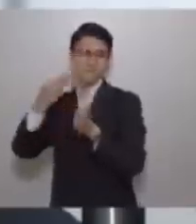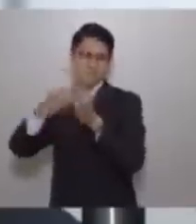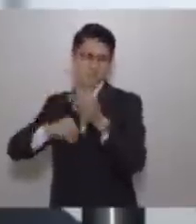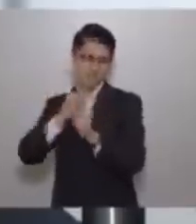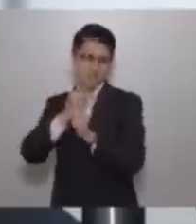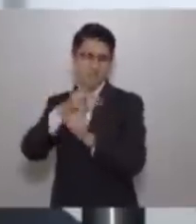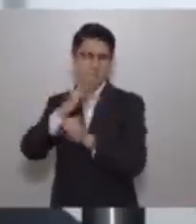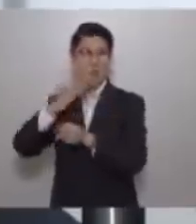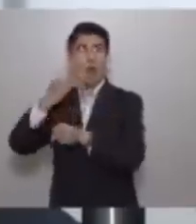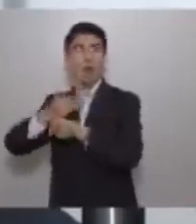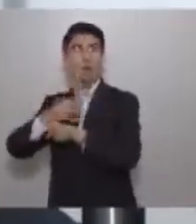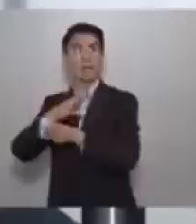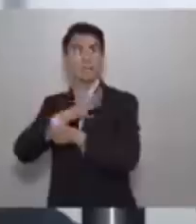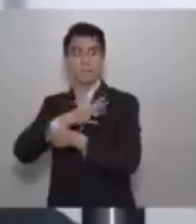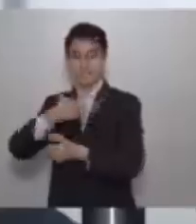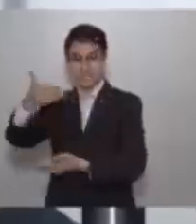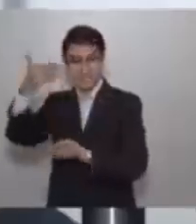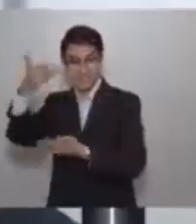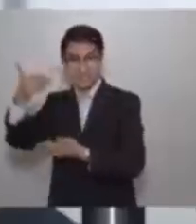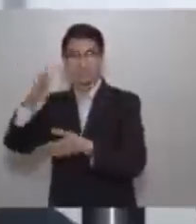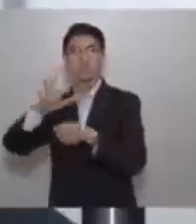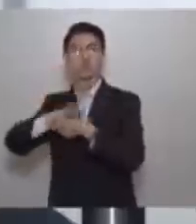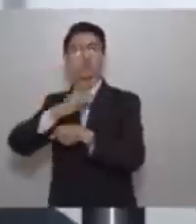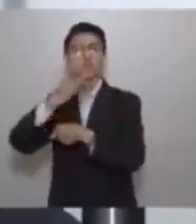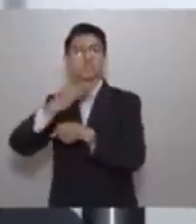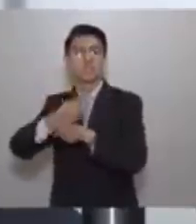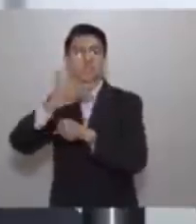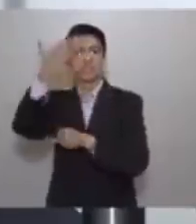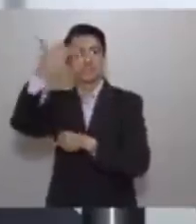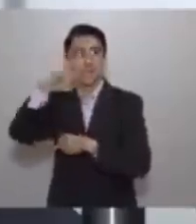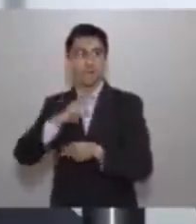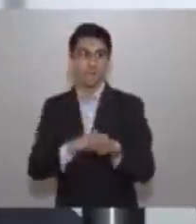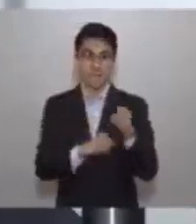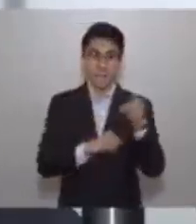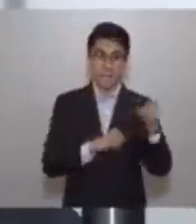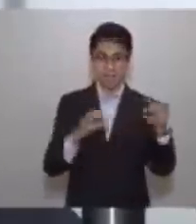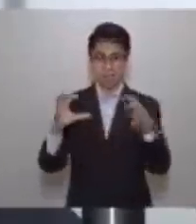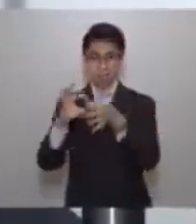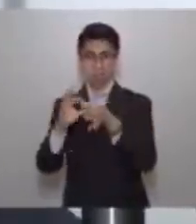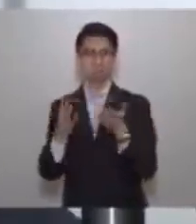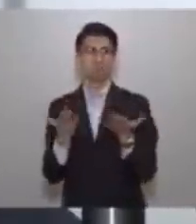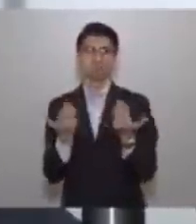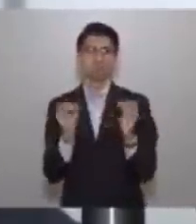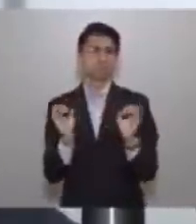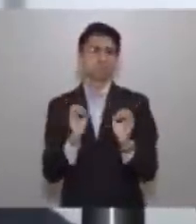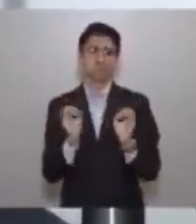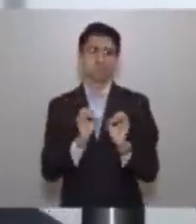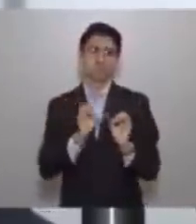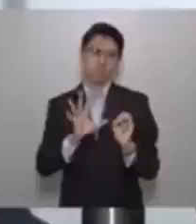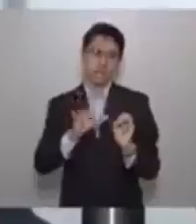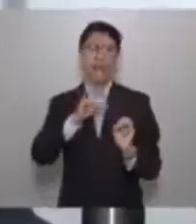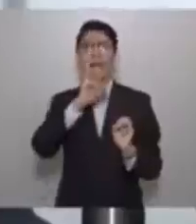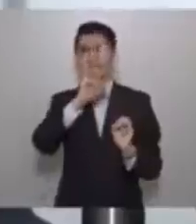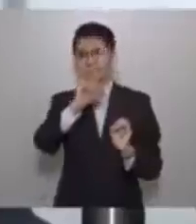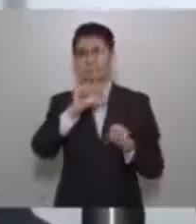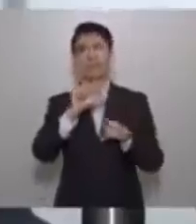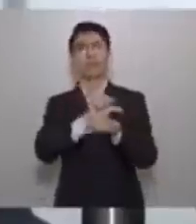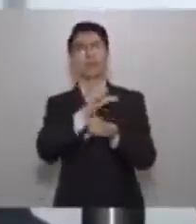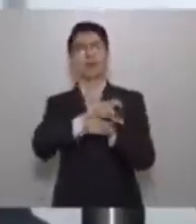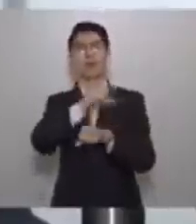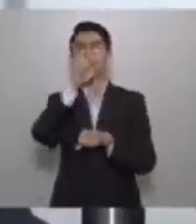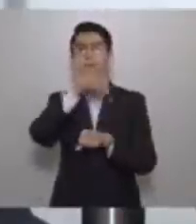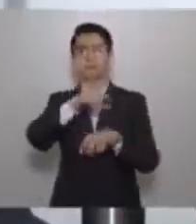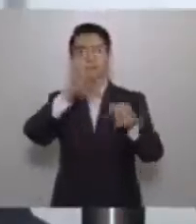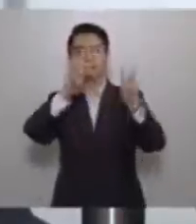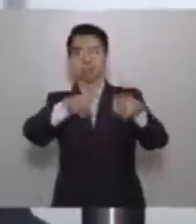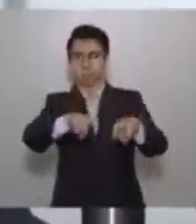con la relación que pudiera haber habido o no con el otro occiso, ya que se encontraba en el mismo vehículo, evidentemente.